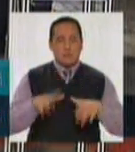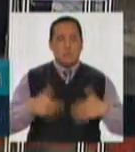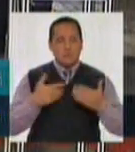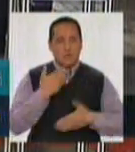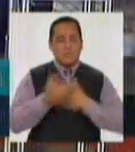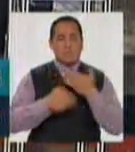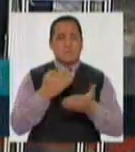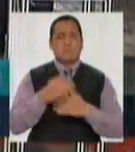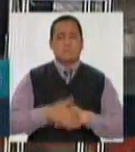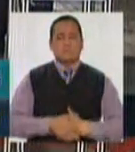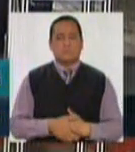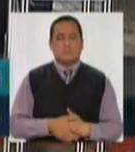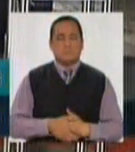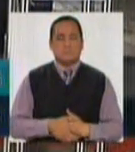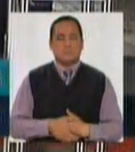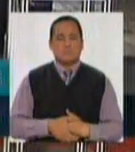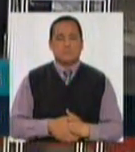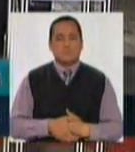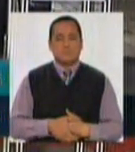pasar.